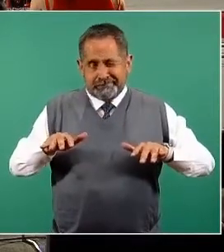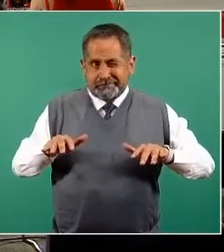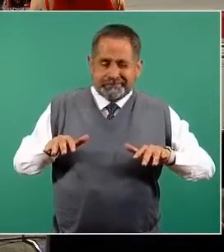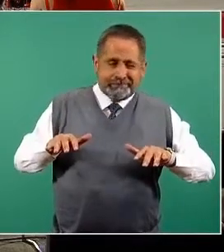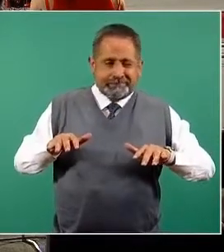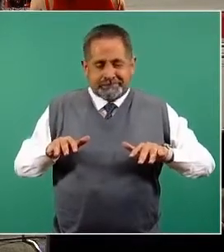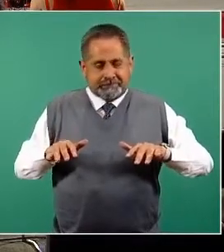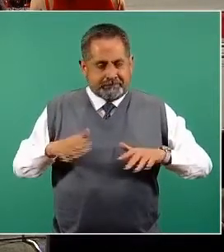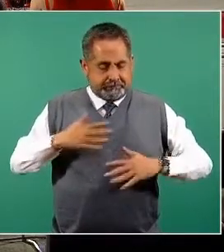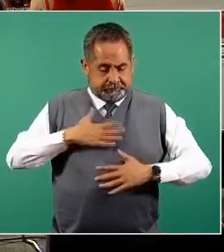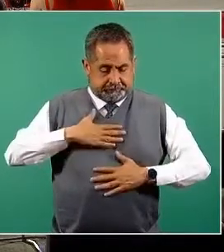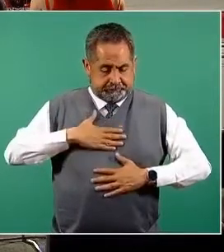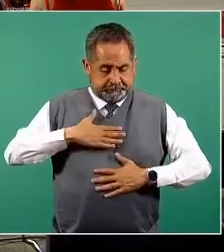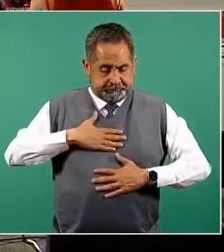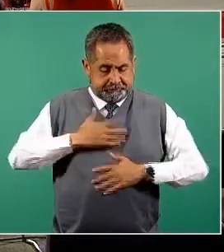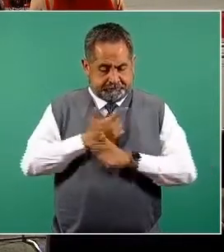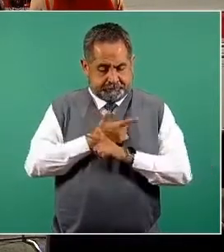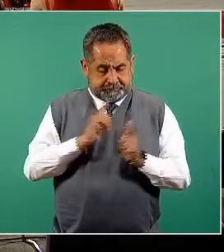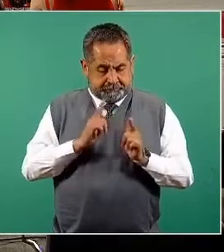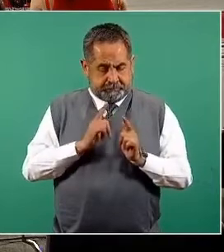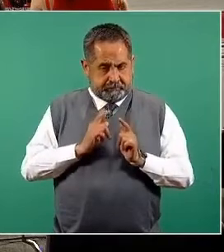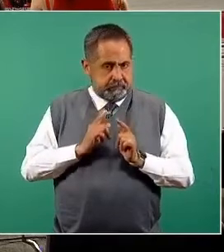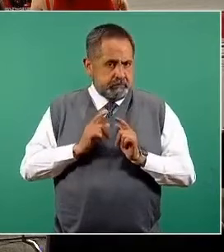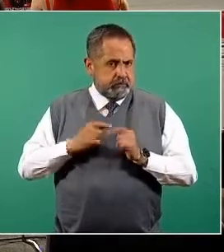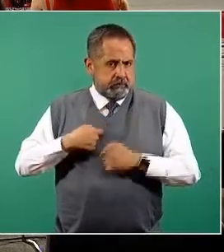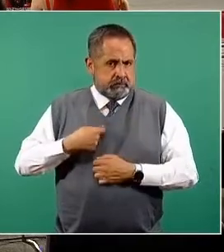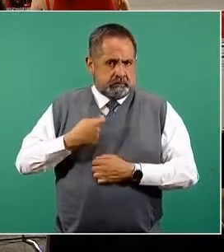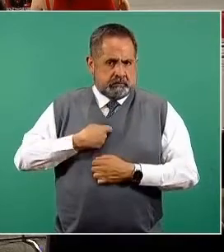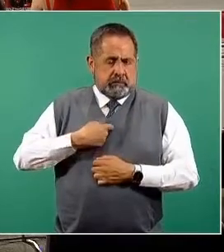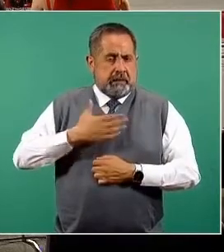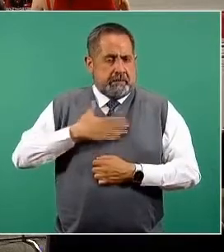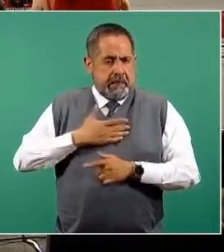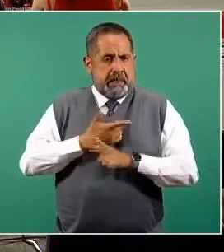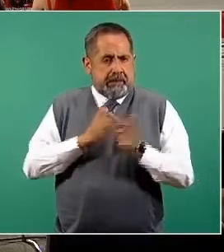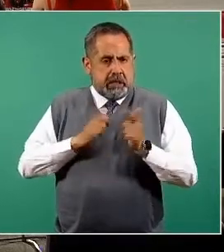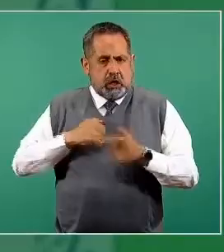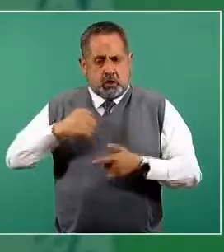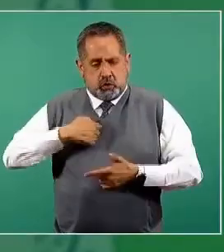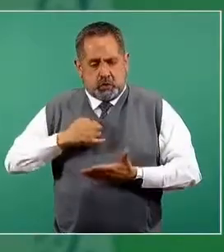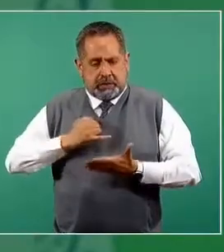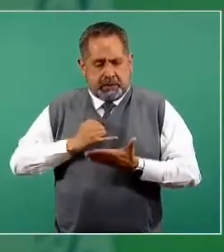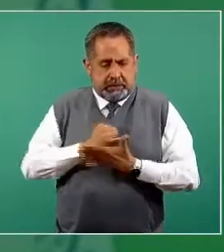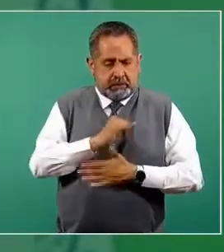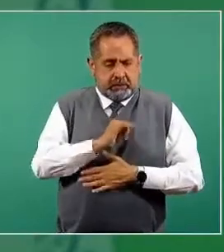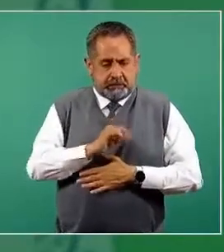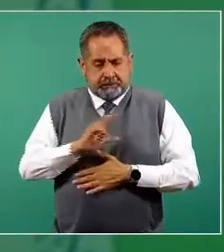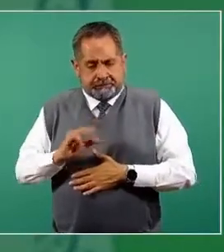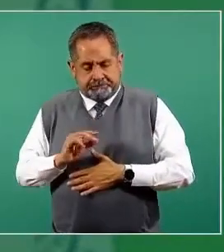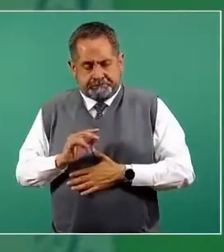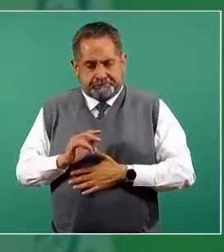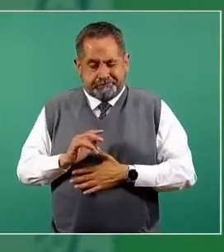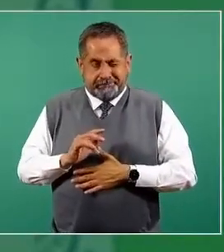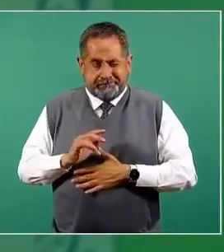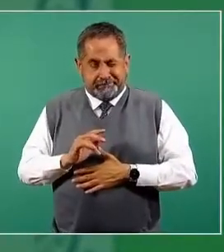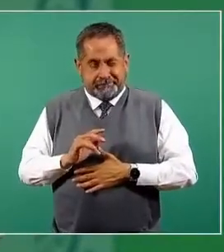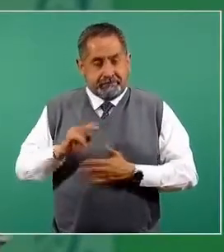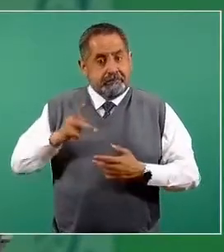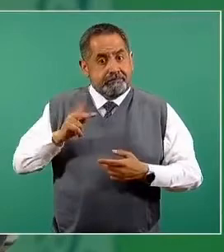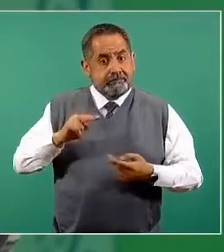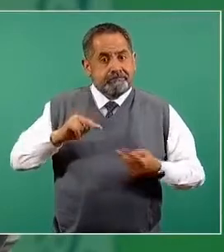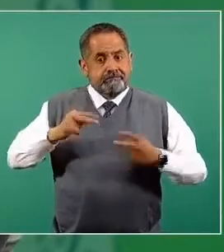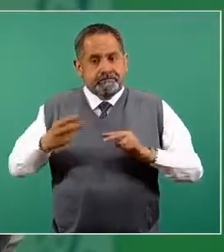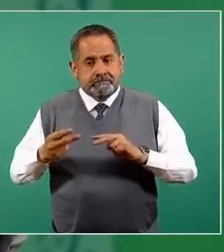que enfatizo, debe ser invariablemente respetada, y la necesidad